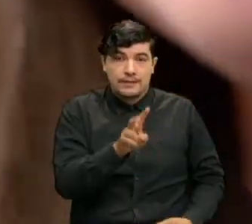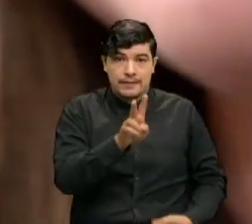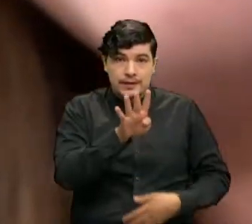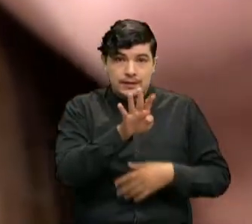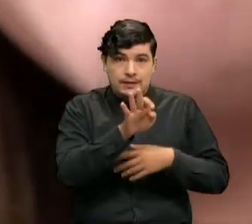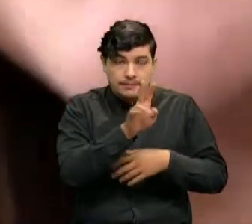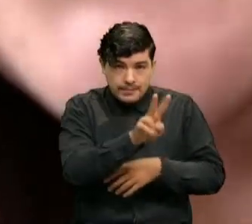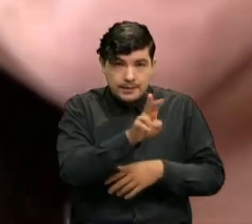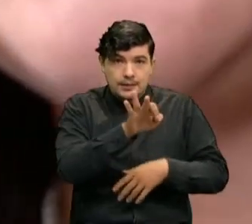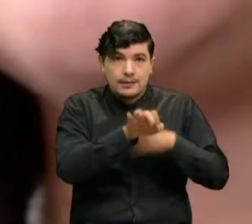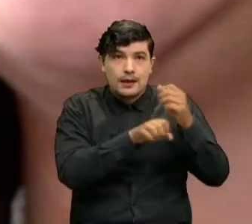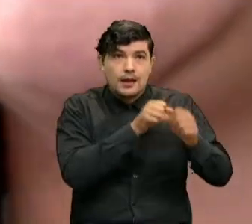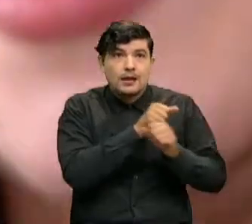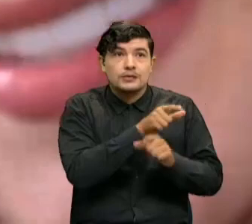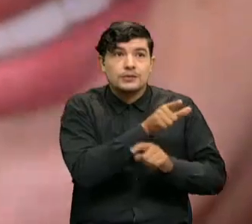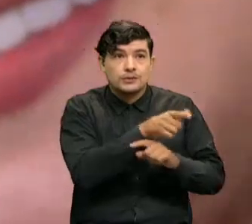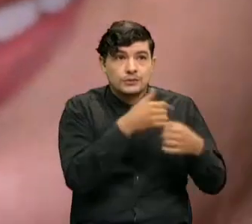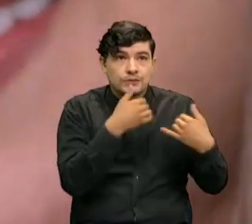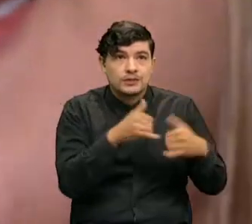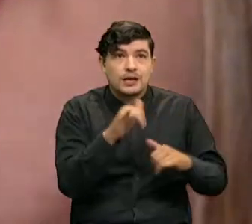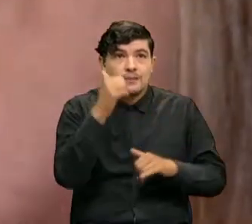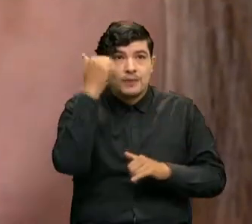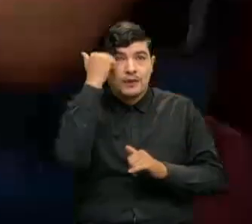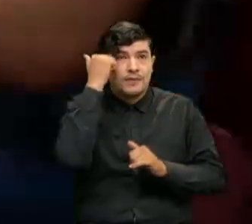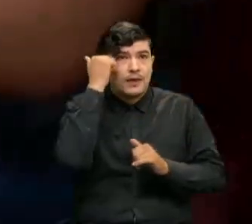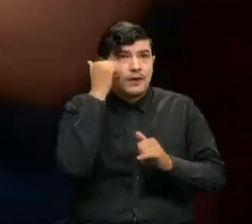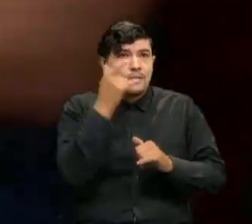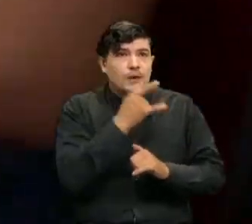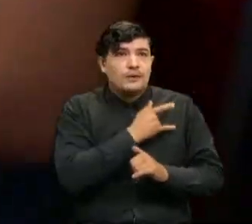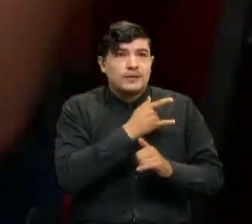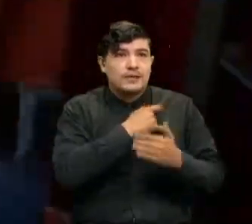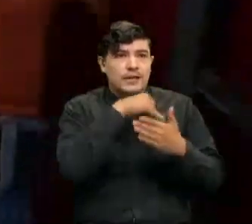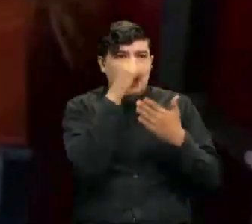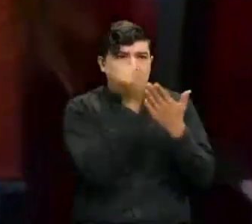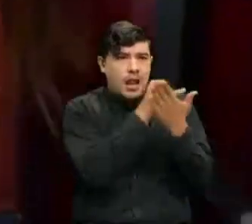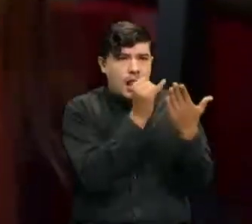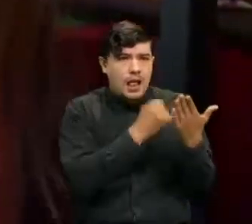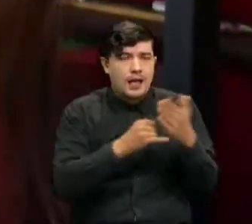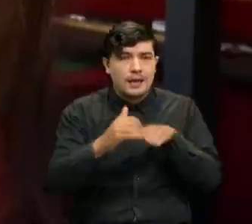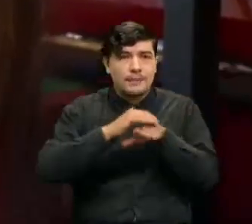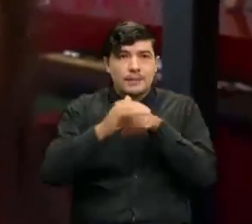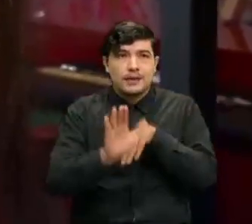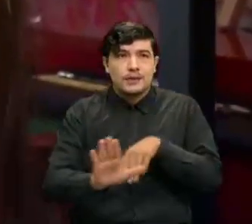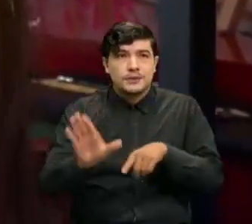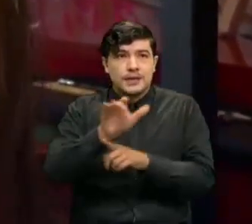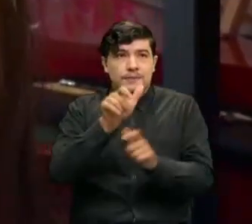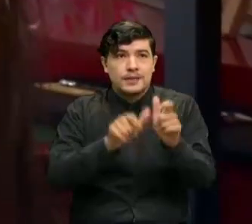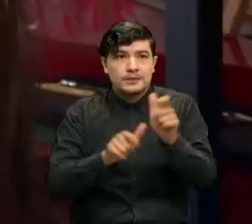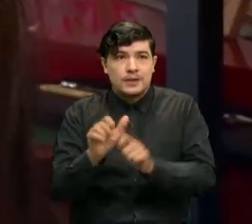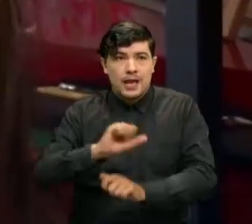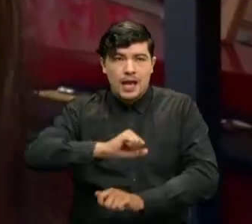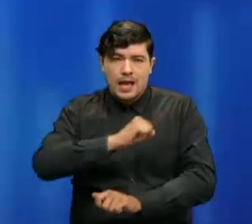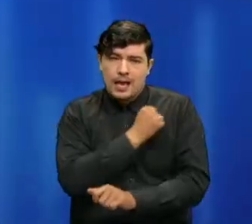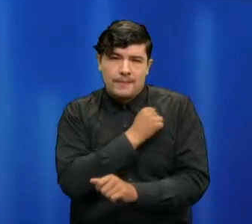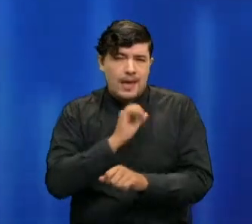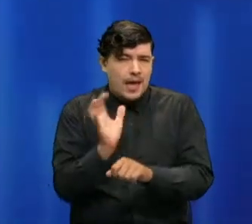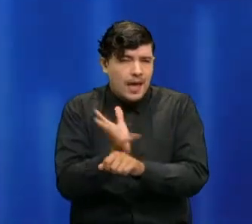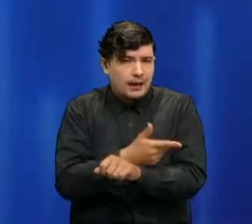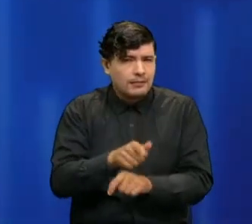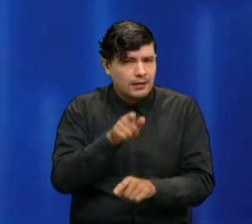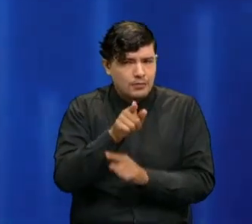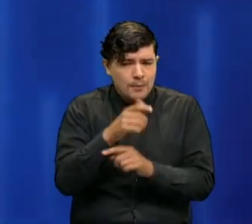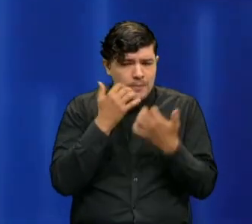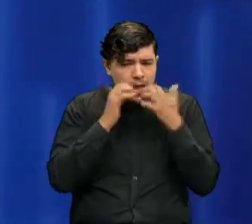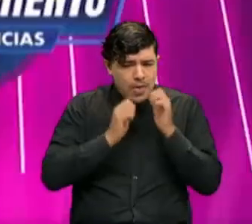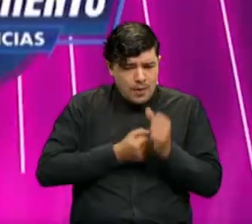es maestra universitaria de dibujo y envía una invitación a aquellos apasionados del arte a no temer a explorar y mostrar